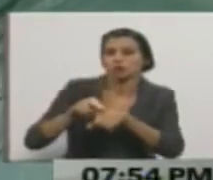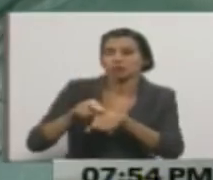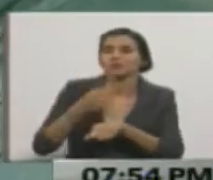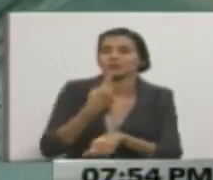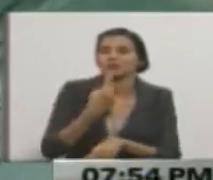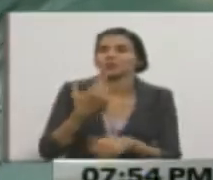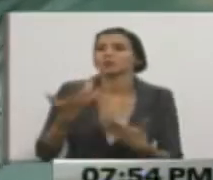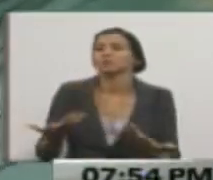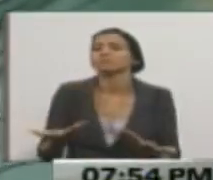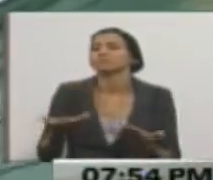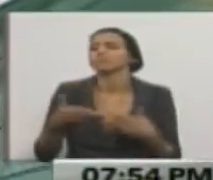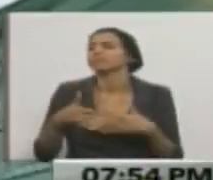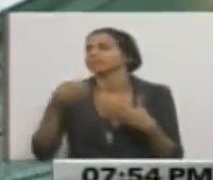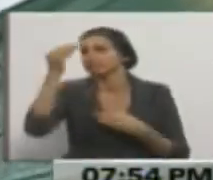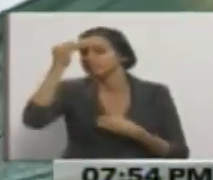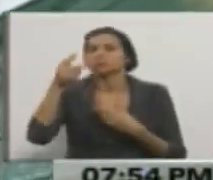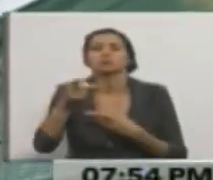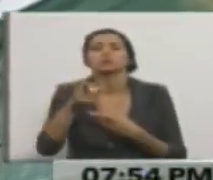cuál solución